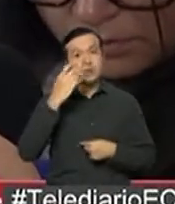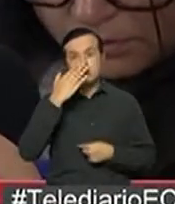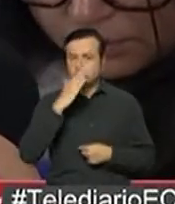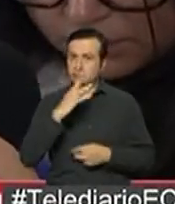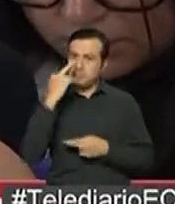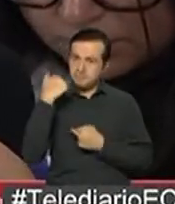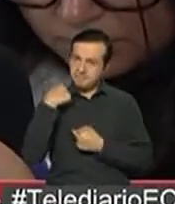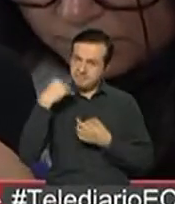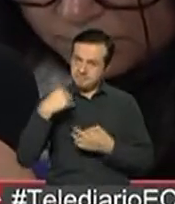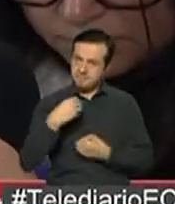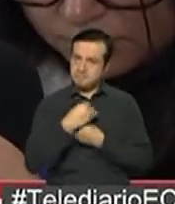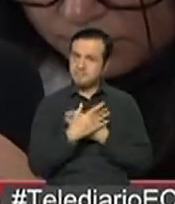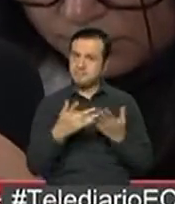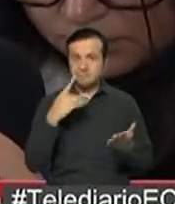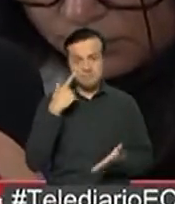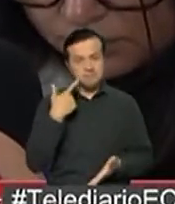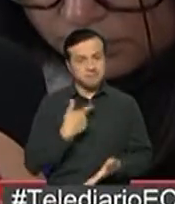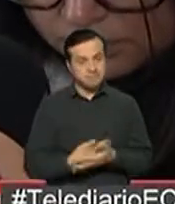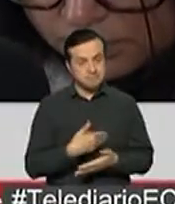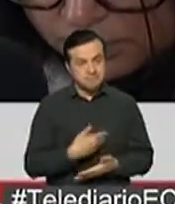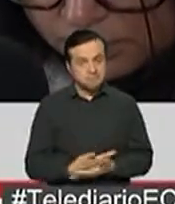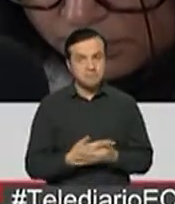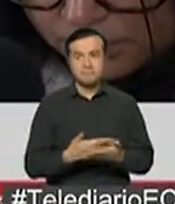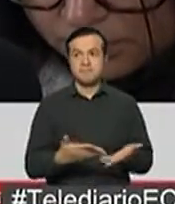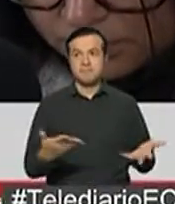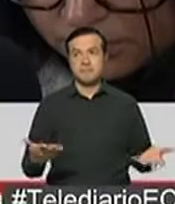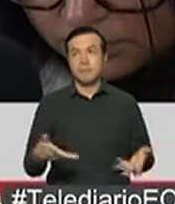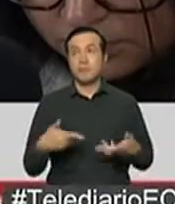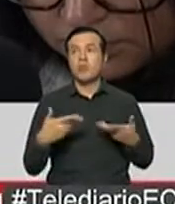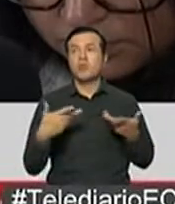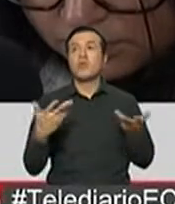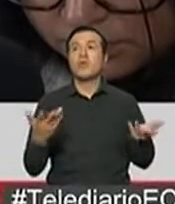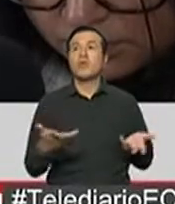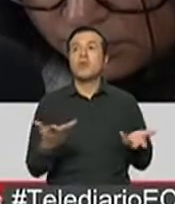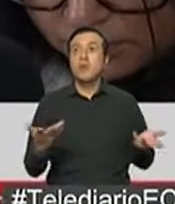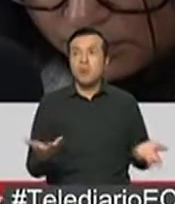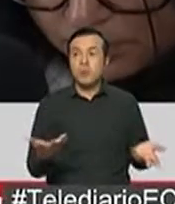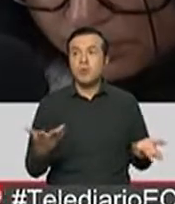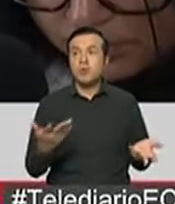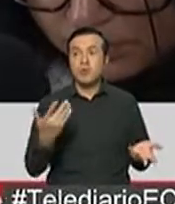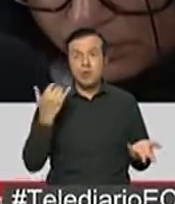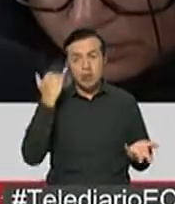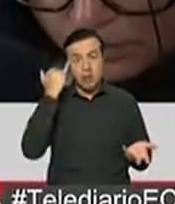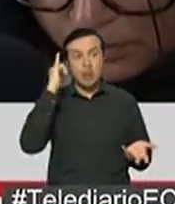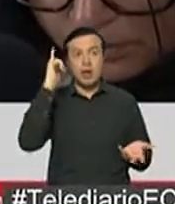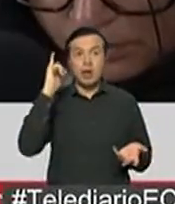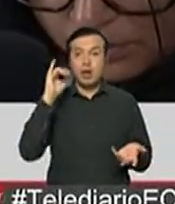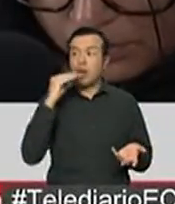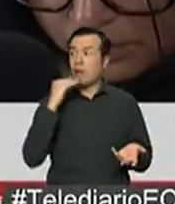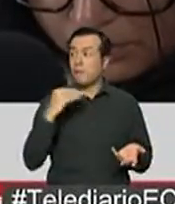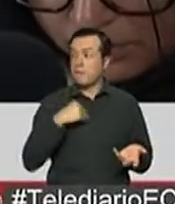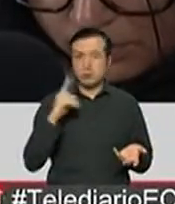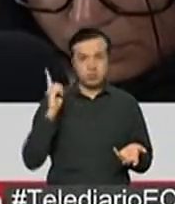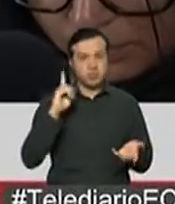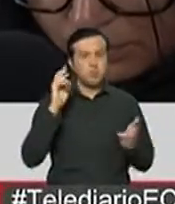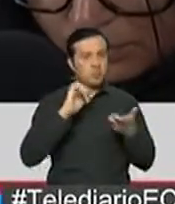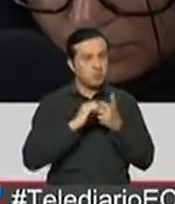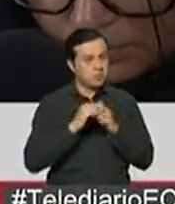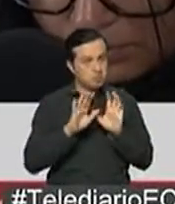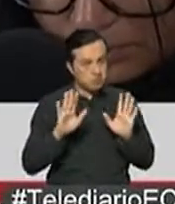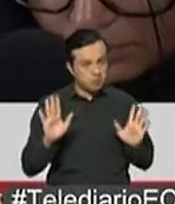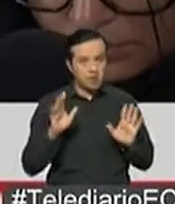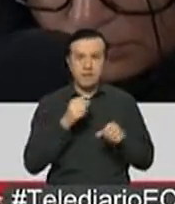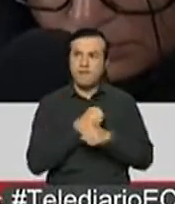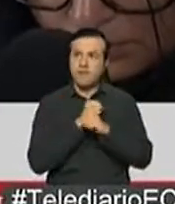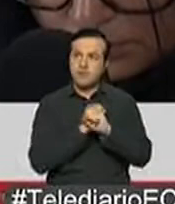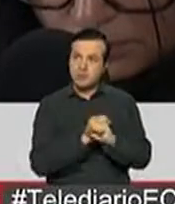responsabilidad con fundamento y no puede ser el resultado de algo que me hayan dicho entonces no hay problema seguramente el